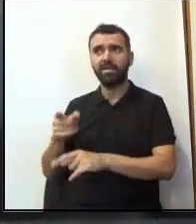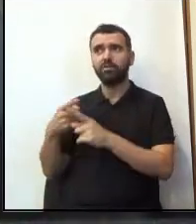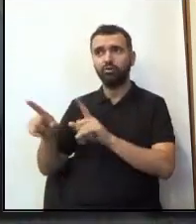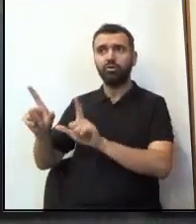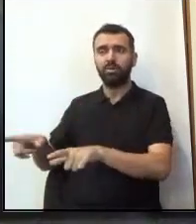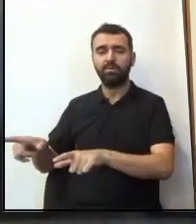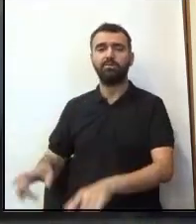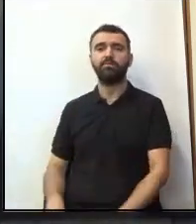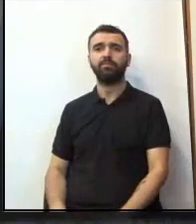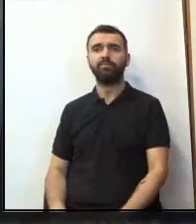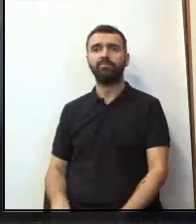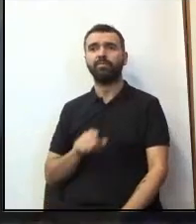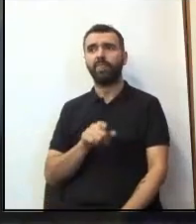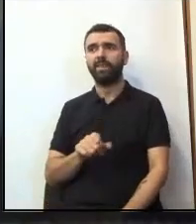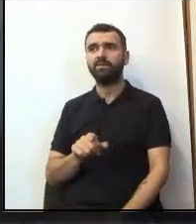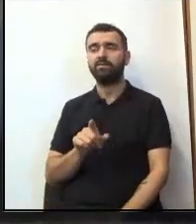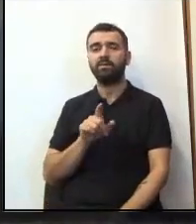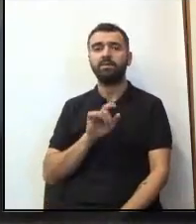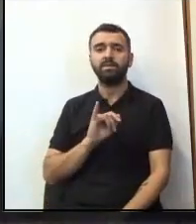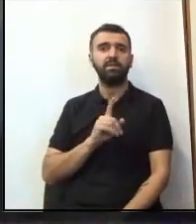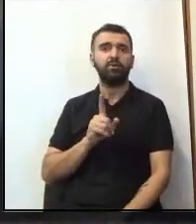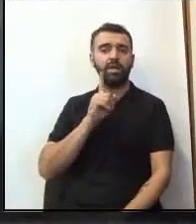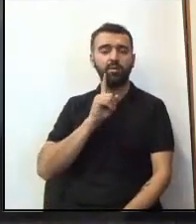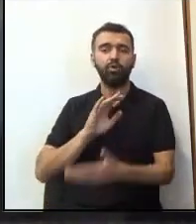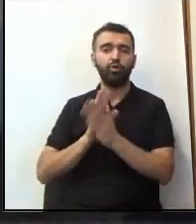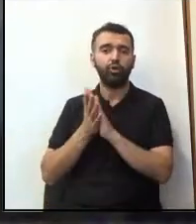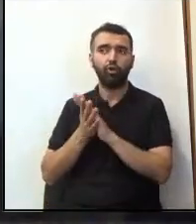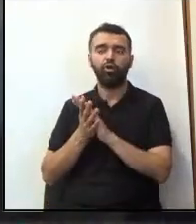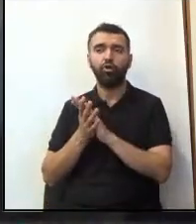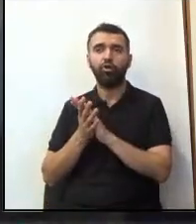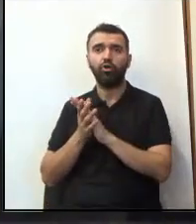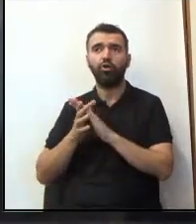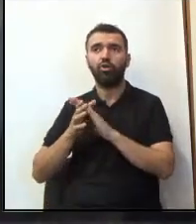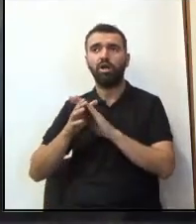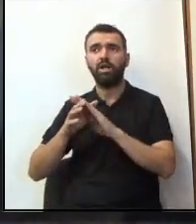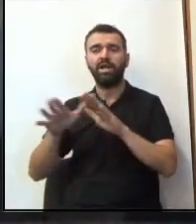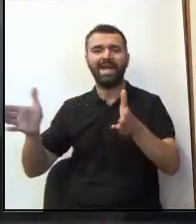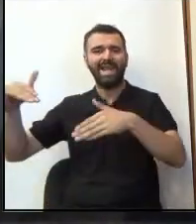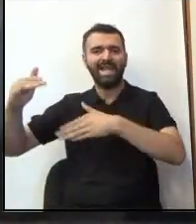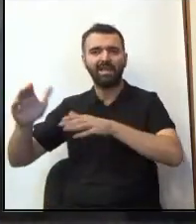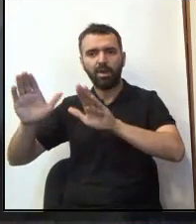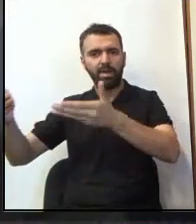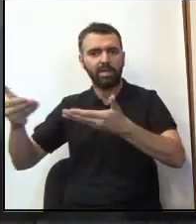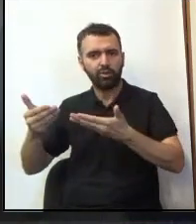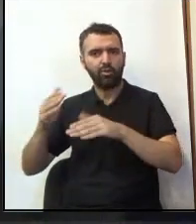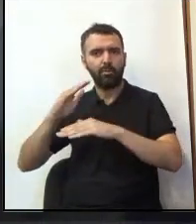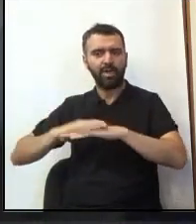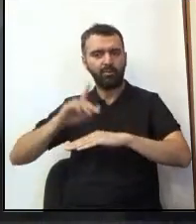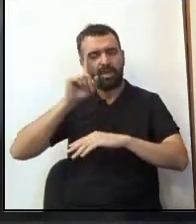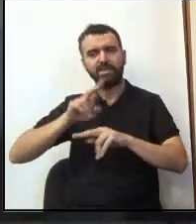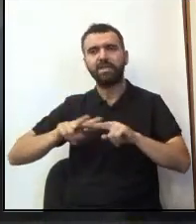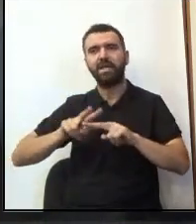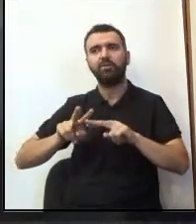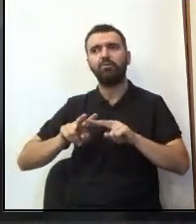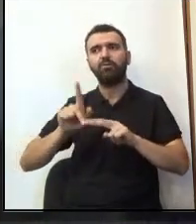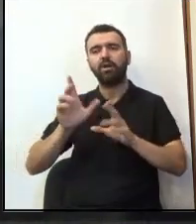departamento. Entonces eso, si no tenemos todo el equipamiento en el Consejo Municipal para hacer algo tan sencillo como